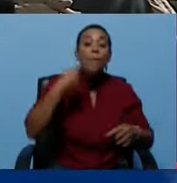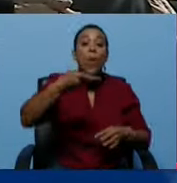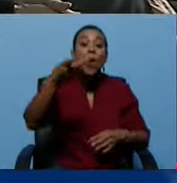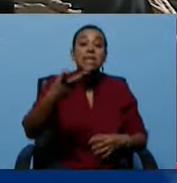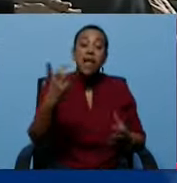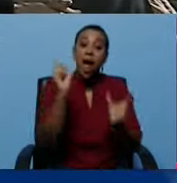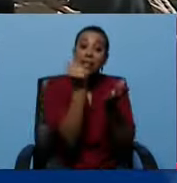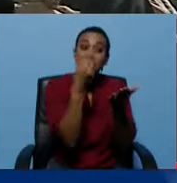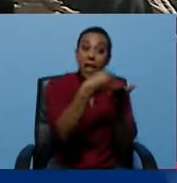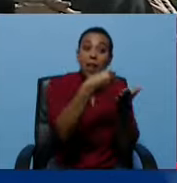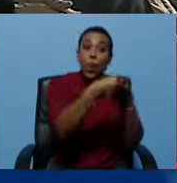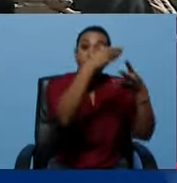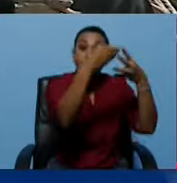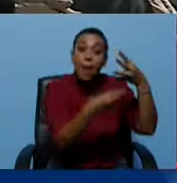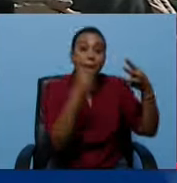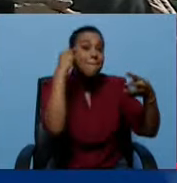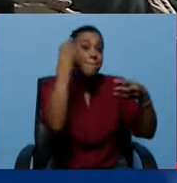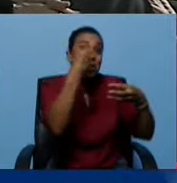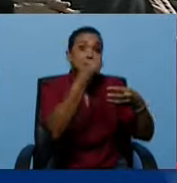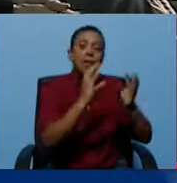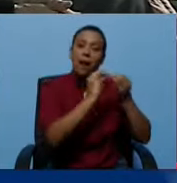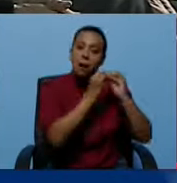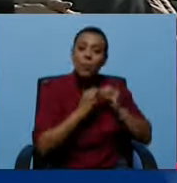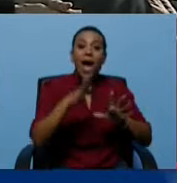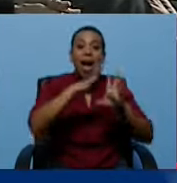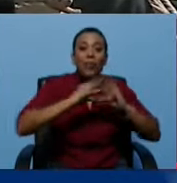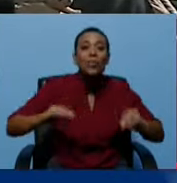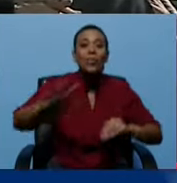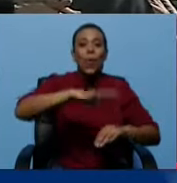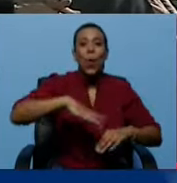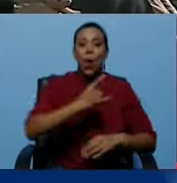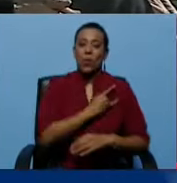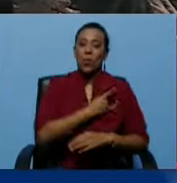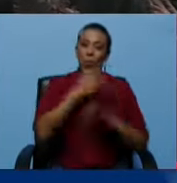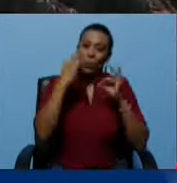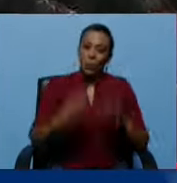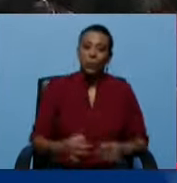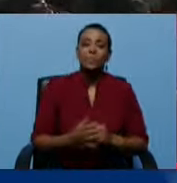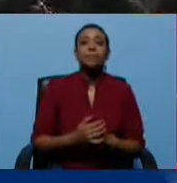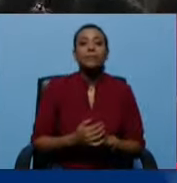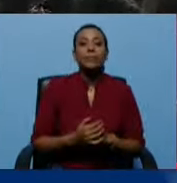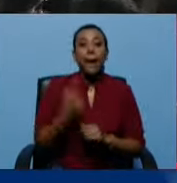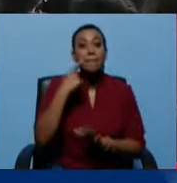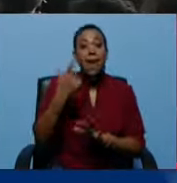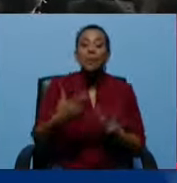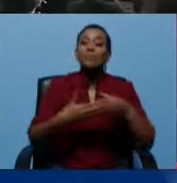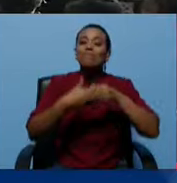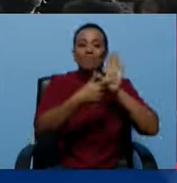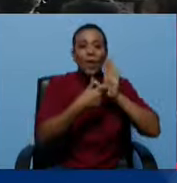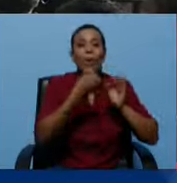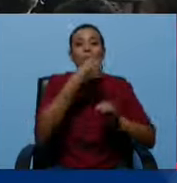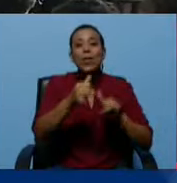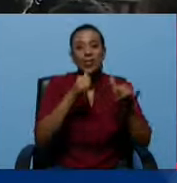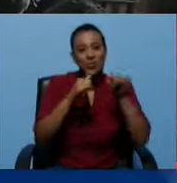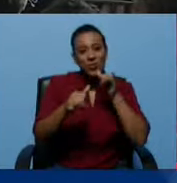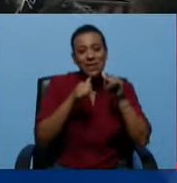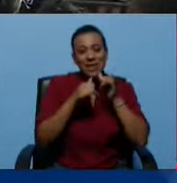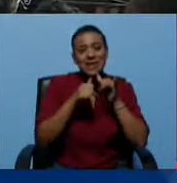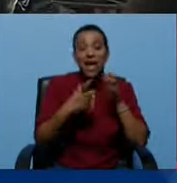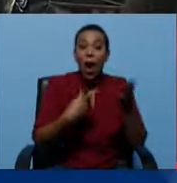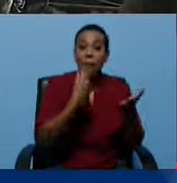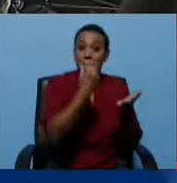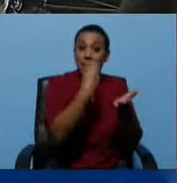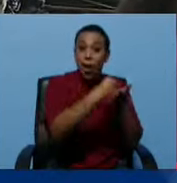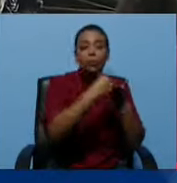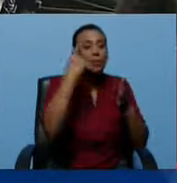de inversión social, pero pensando en la recuperación y el reimpulso de la calidad académica universitaria. Pero además, presidente, buenas noticias como la inversión